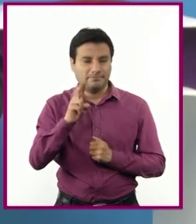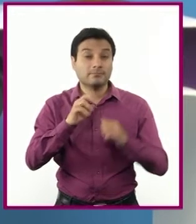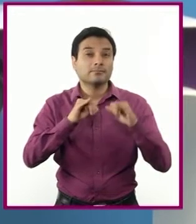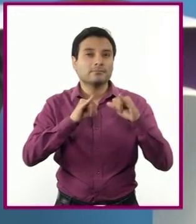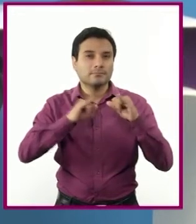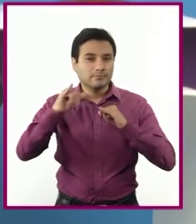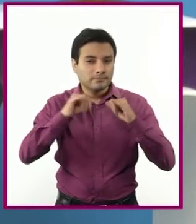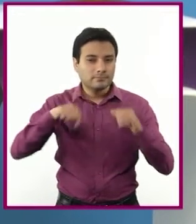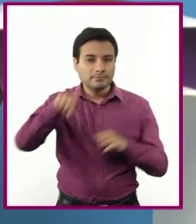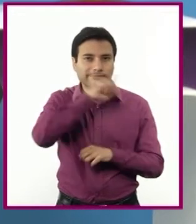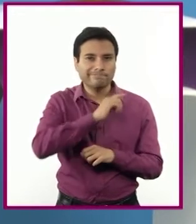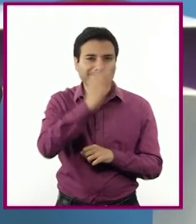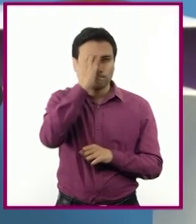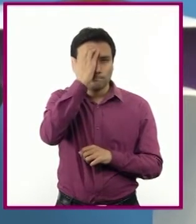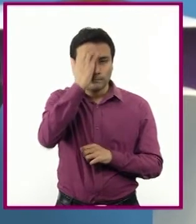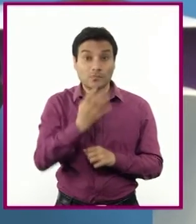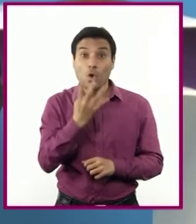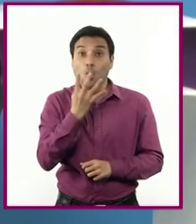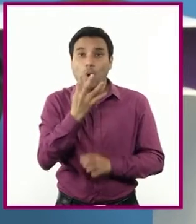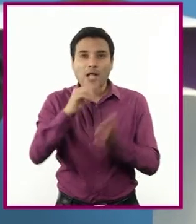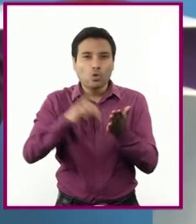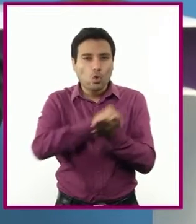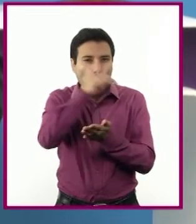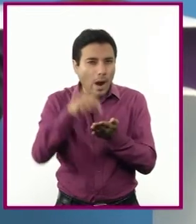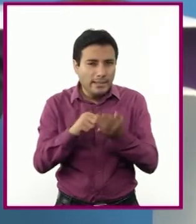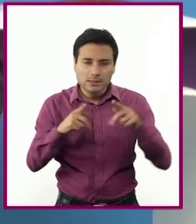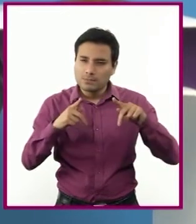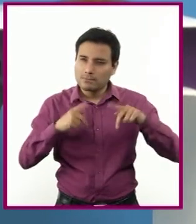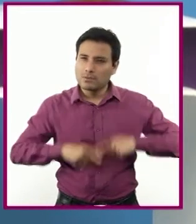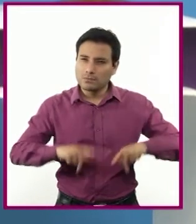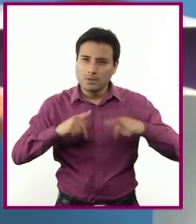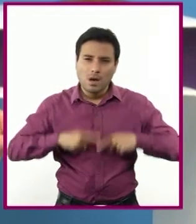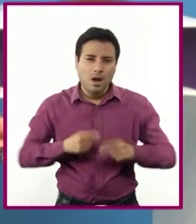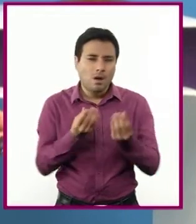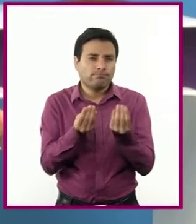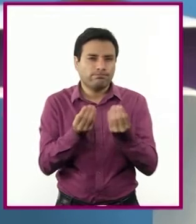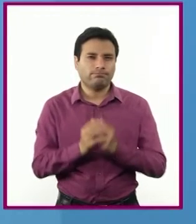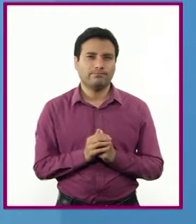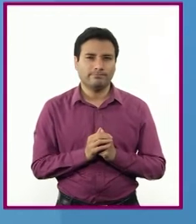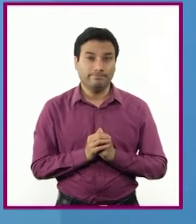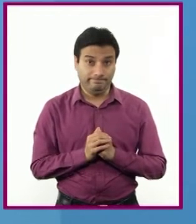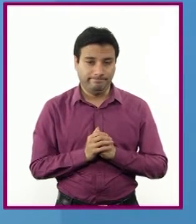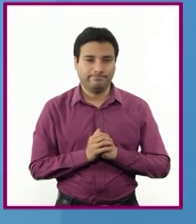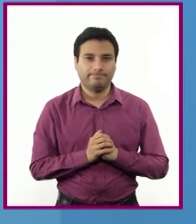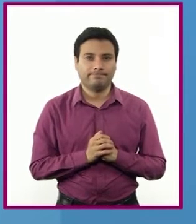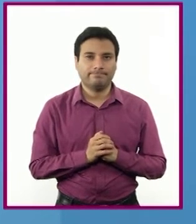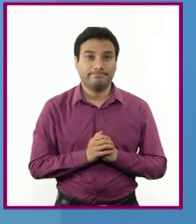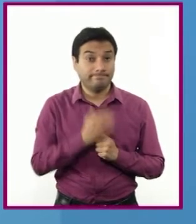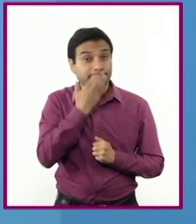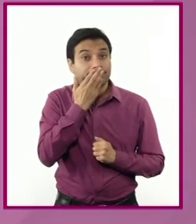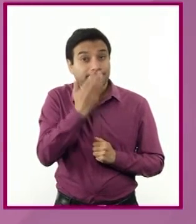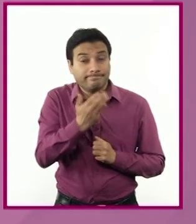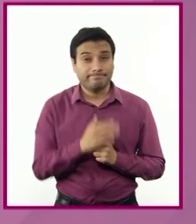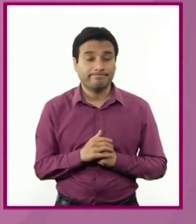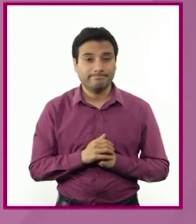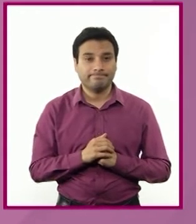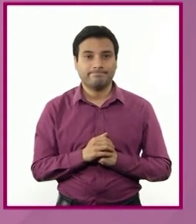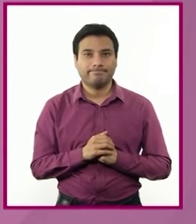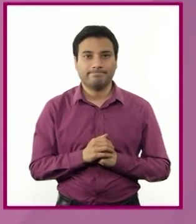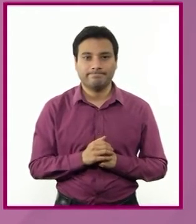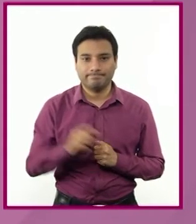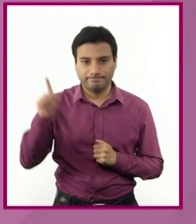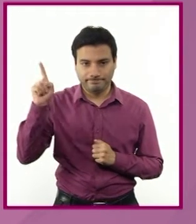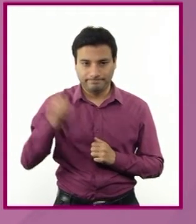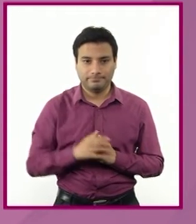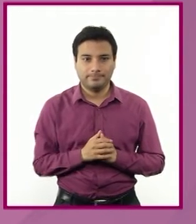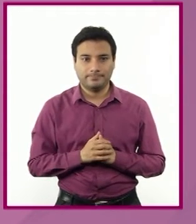para conocer las 4 zonas con mayor densidad de población. ¿Les parece? Por supuesto.